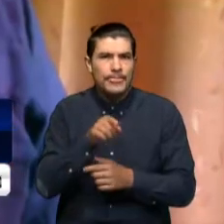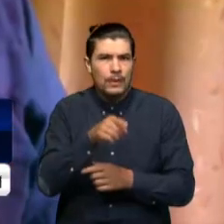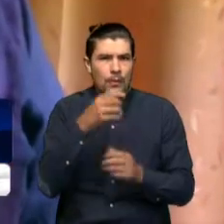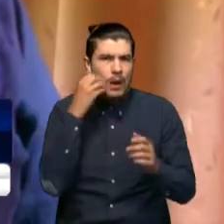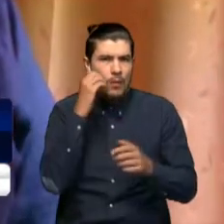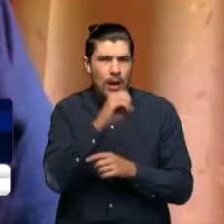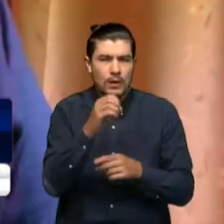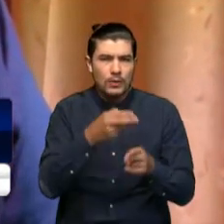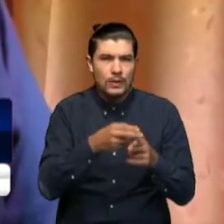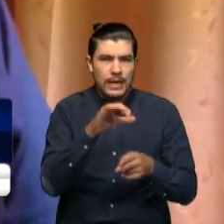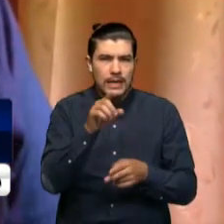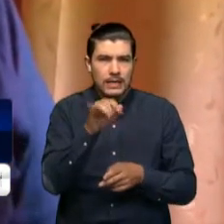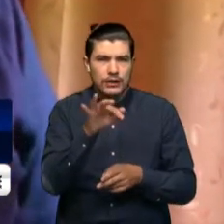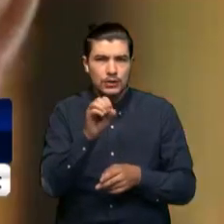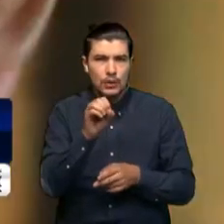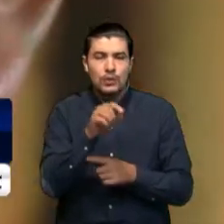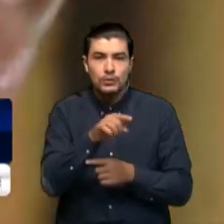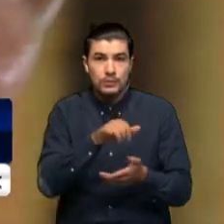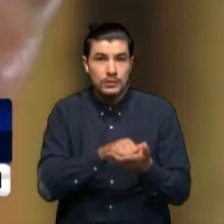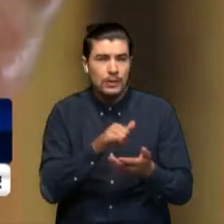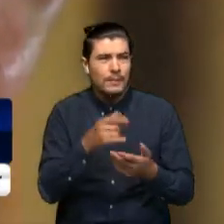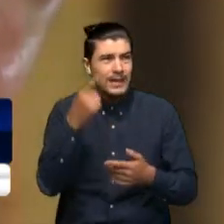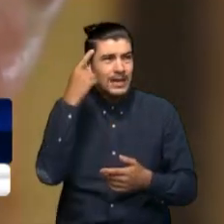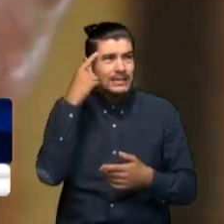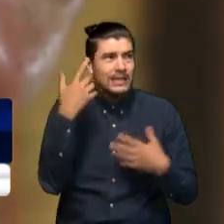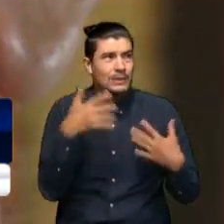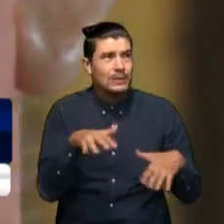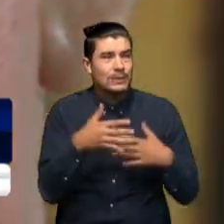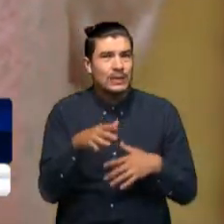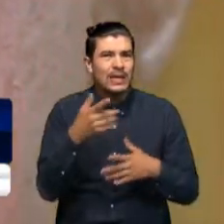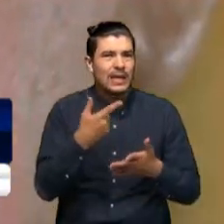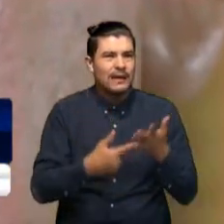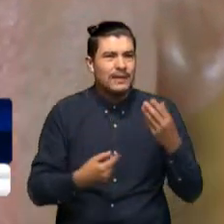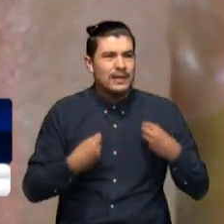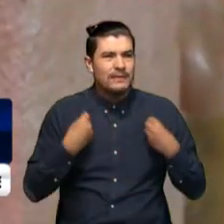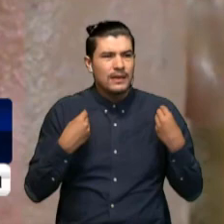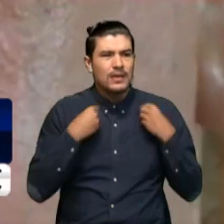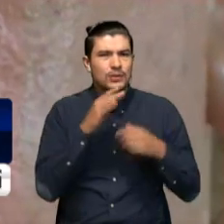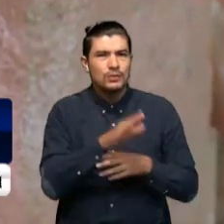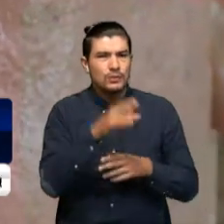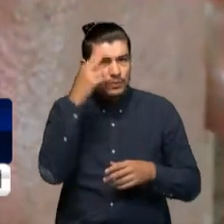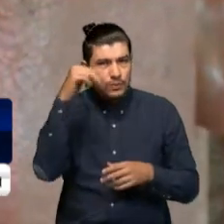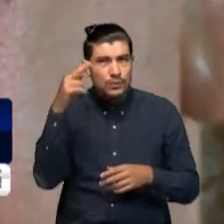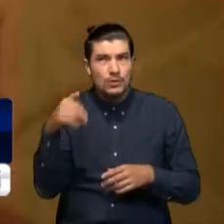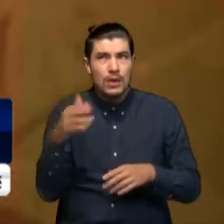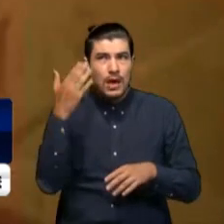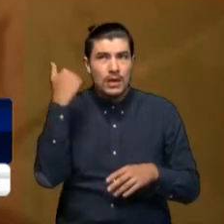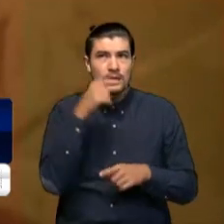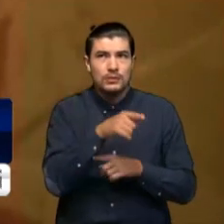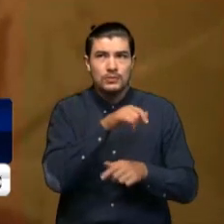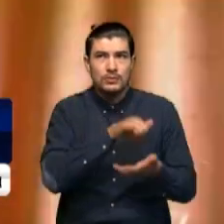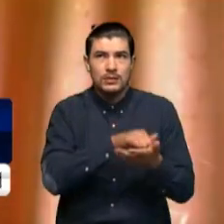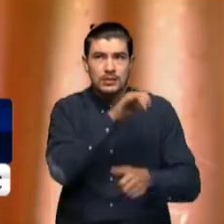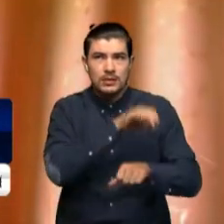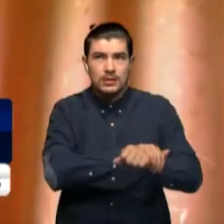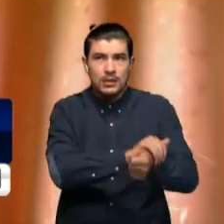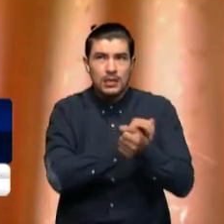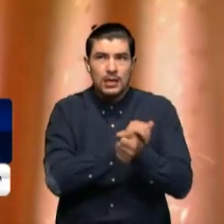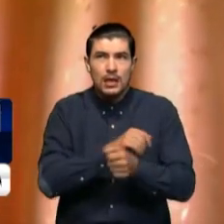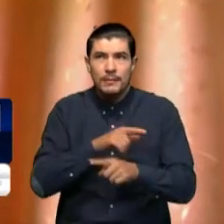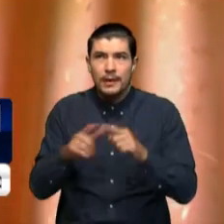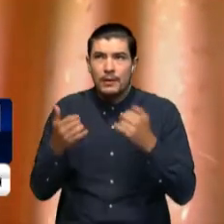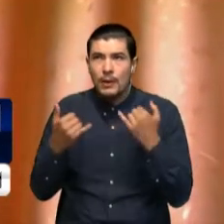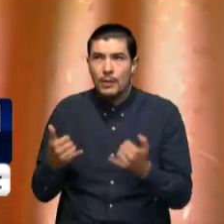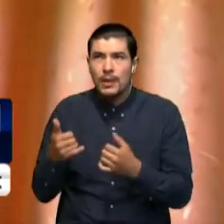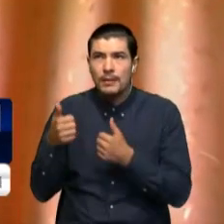Cristo José, piensa lo que estará viviendo su nieto debido a lo que él padeció durante su secuestro. Va a estar pasando